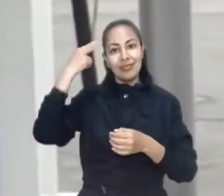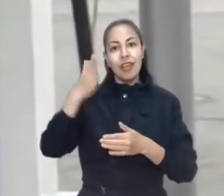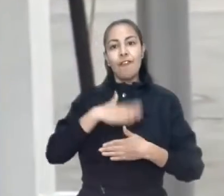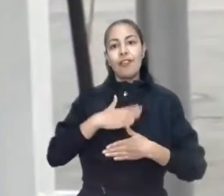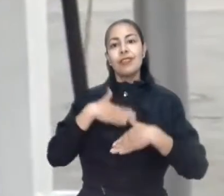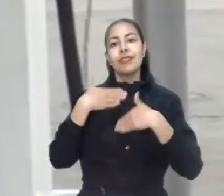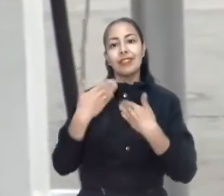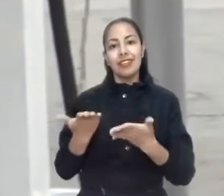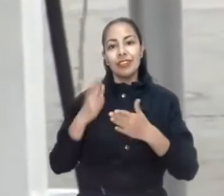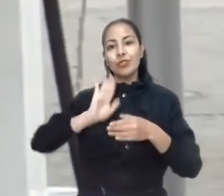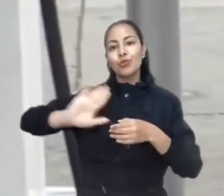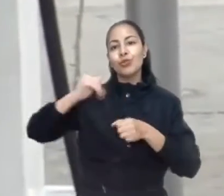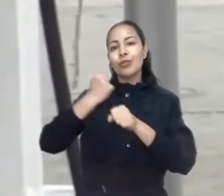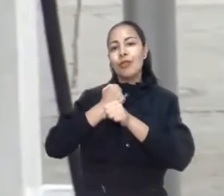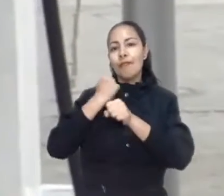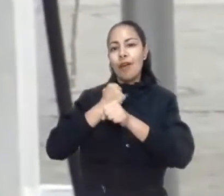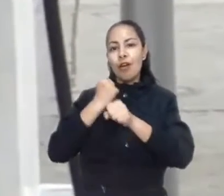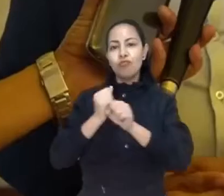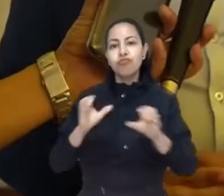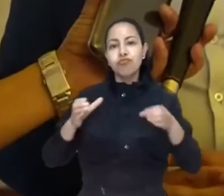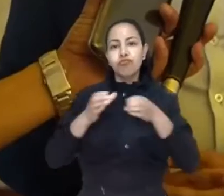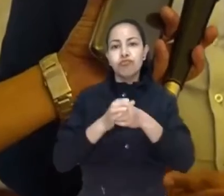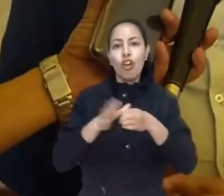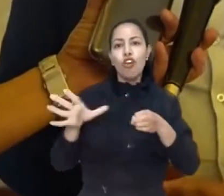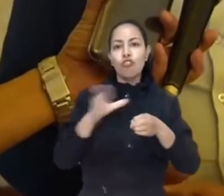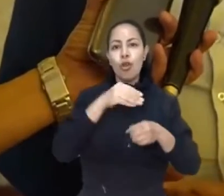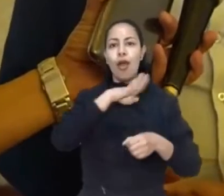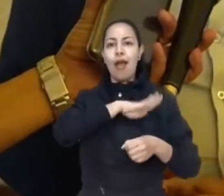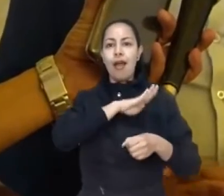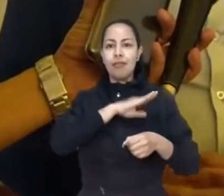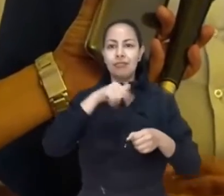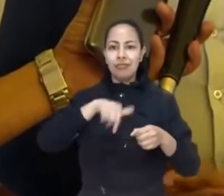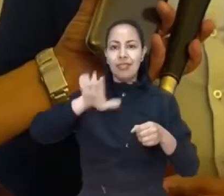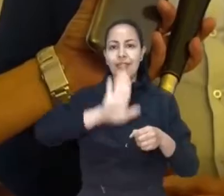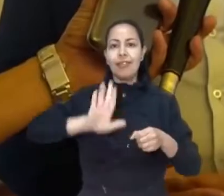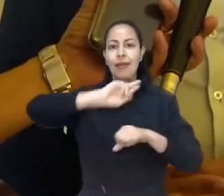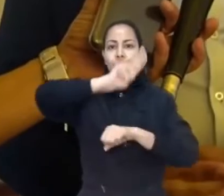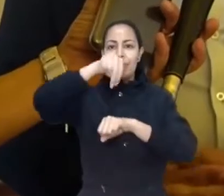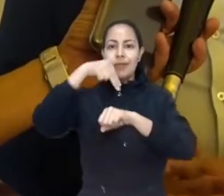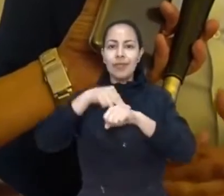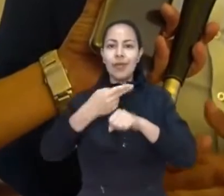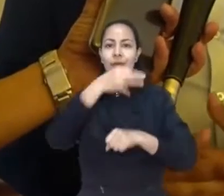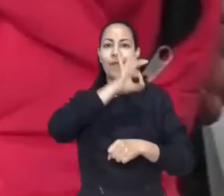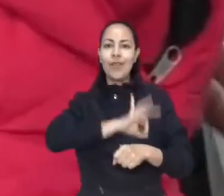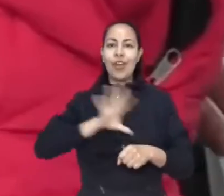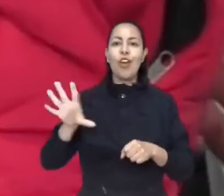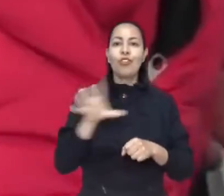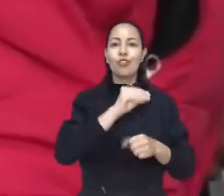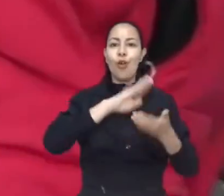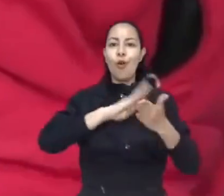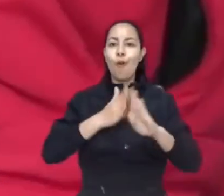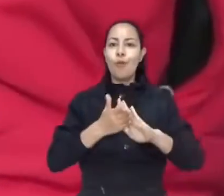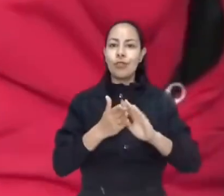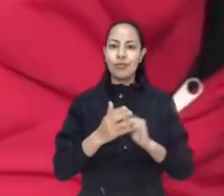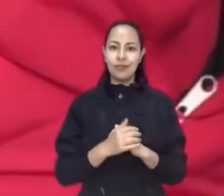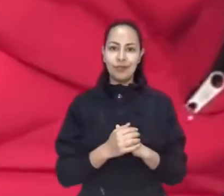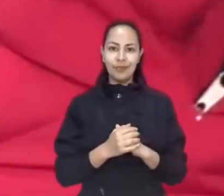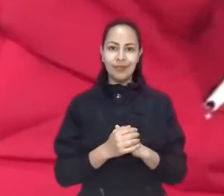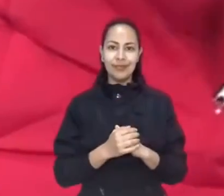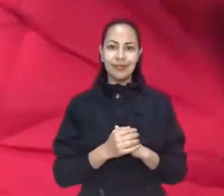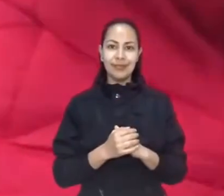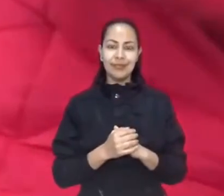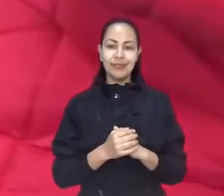gobernador y felicitarlo por ese trabajo que está haciendo en conjunto con todos los alcaldes del departamento de Nariño para el beneficio de todas las